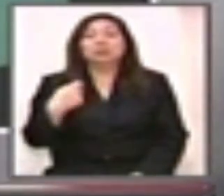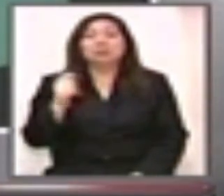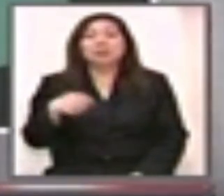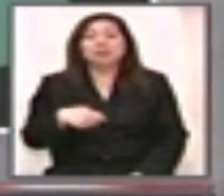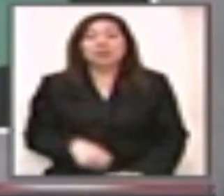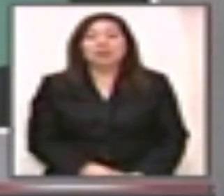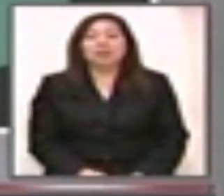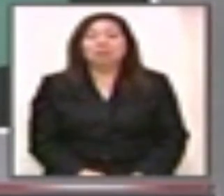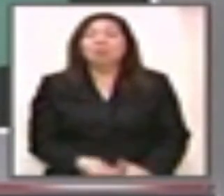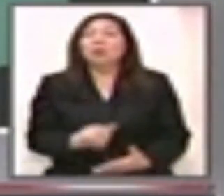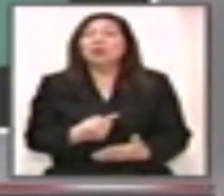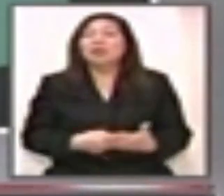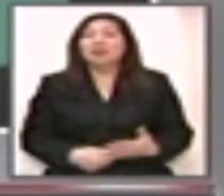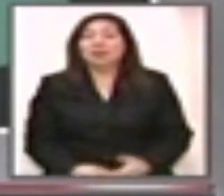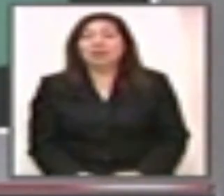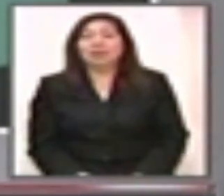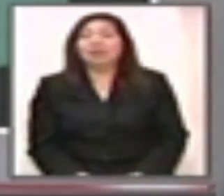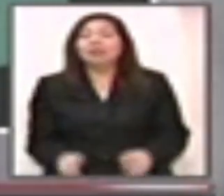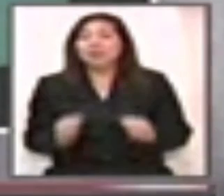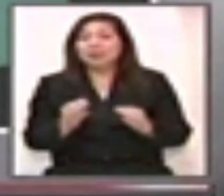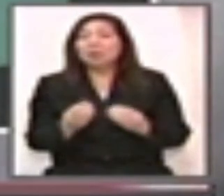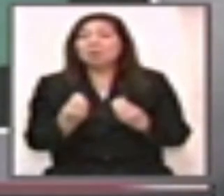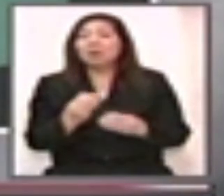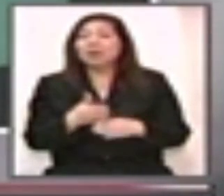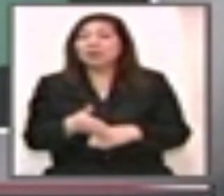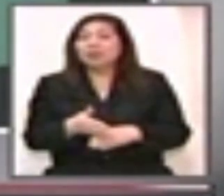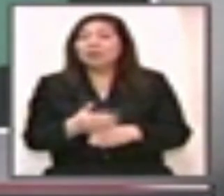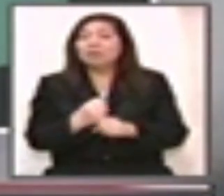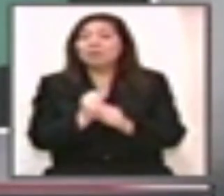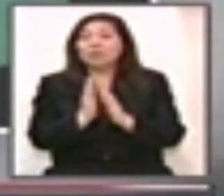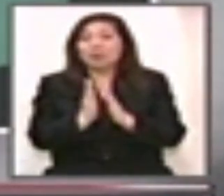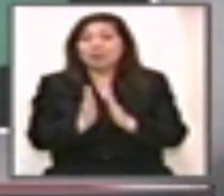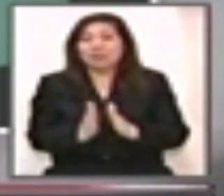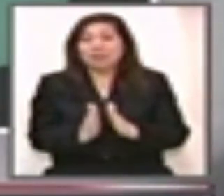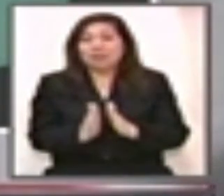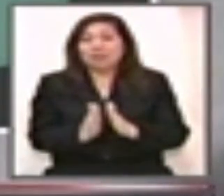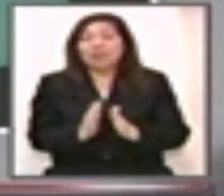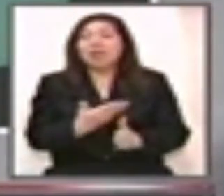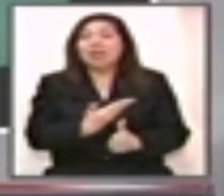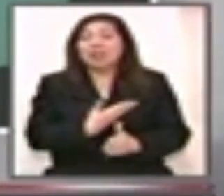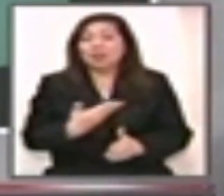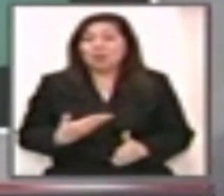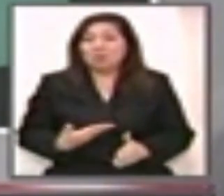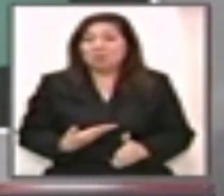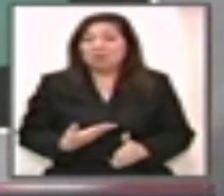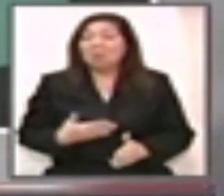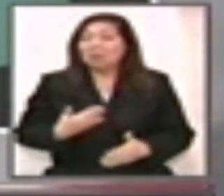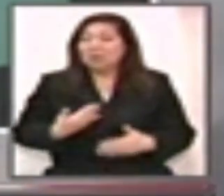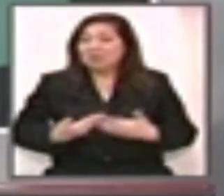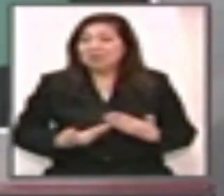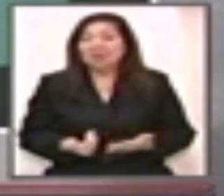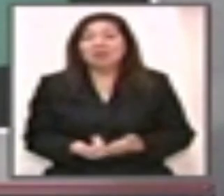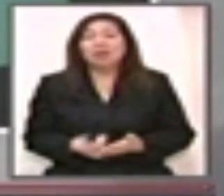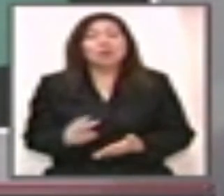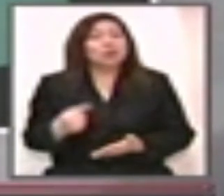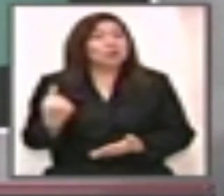133%. ¿Por qué están convencidos? Porque a través de esta formalización el gobierno les puede proveer de